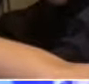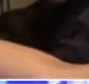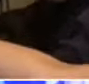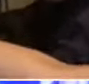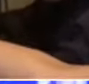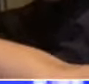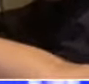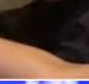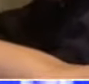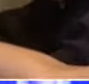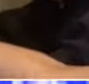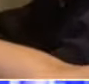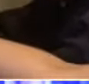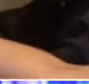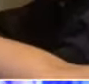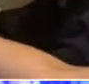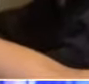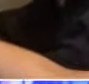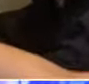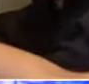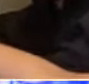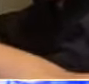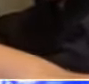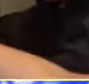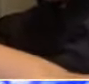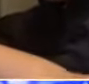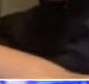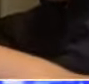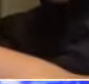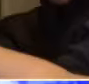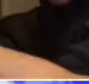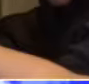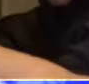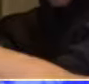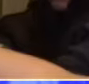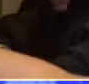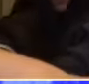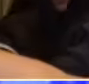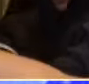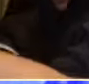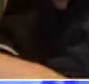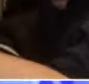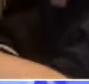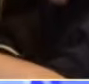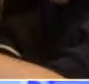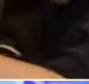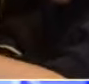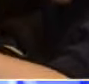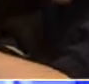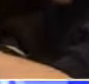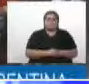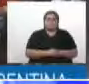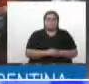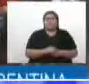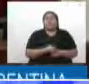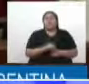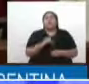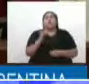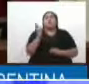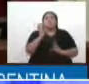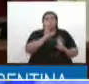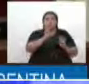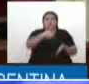vehículos. La recesión es una máquina de triturar empleo. Lo tritura, lo destruye la recesión. Y por más que vos le pongas,